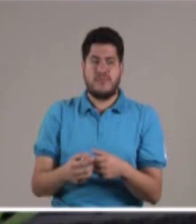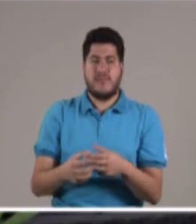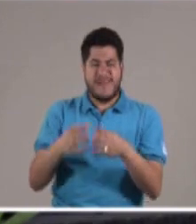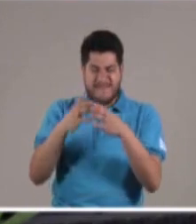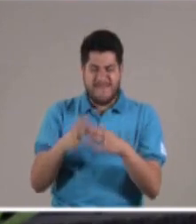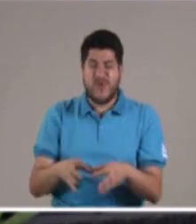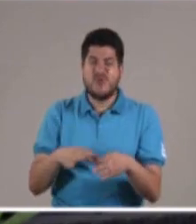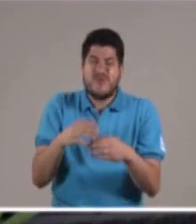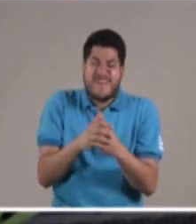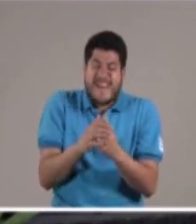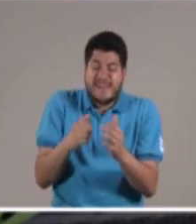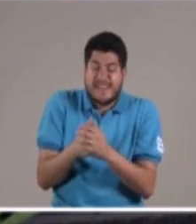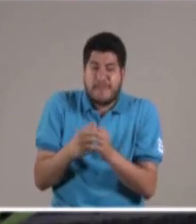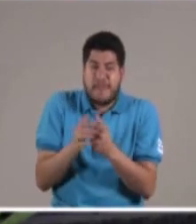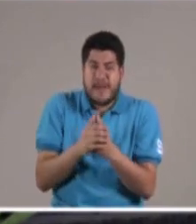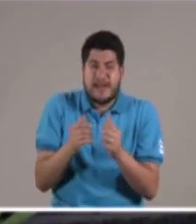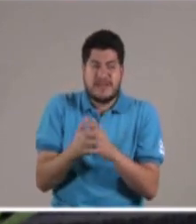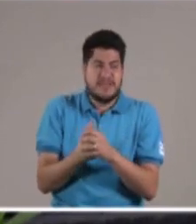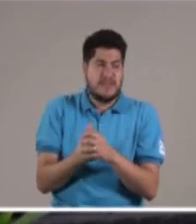desesperación